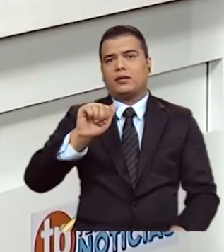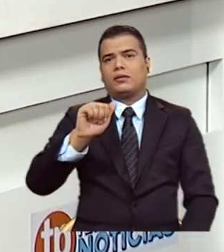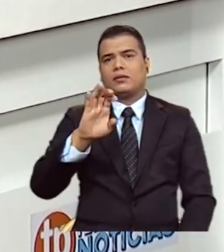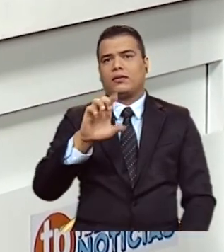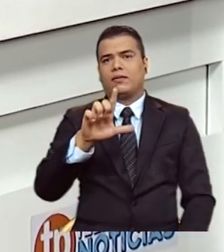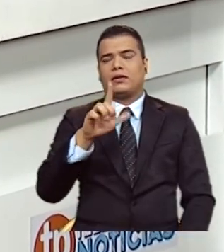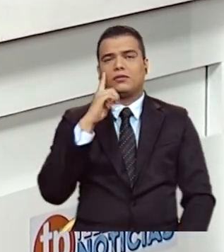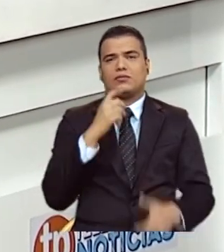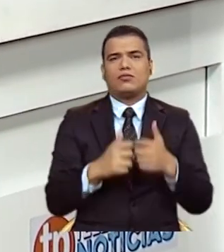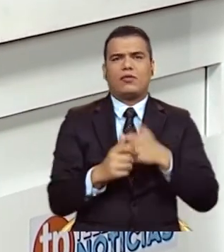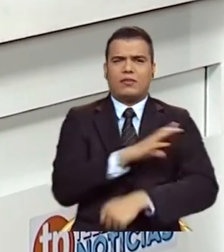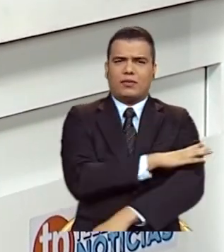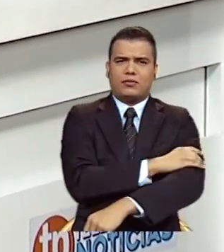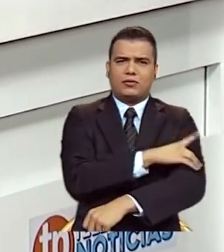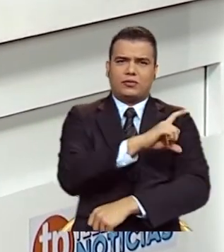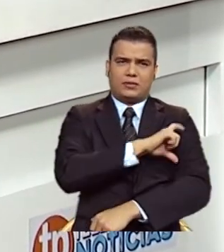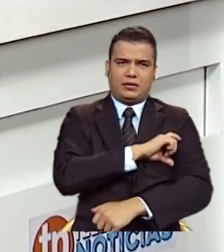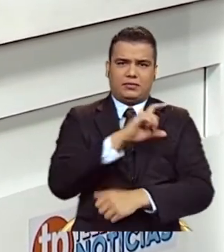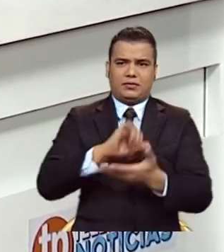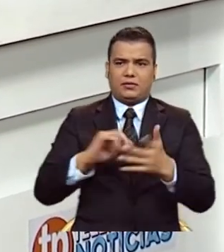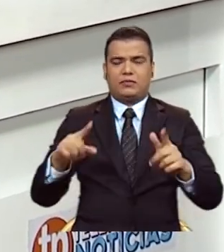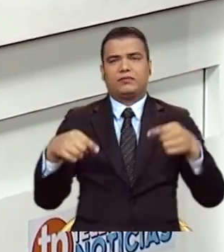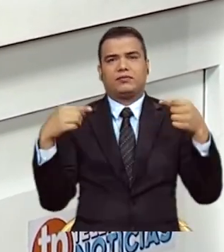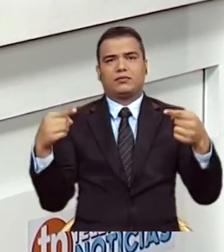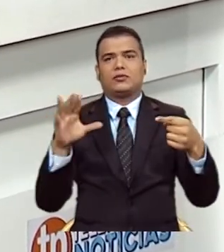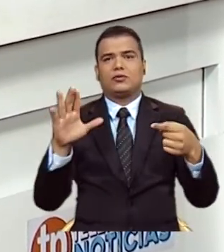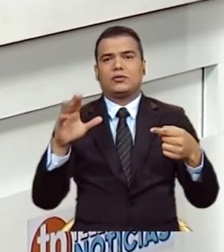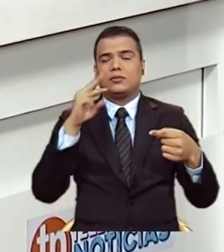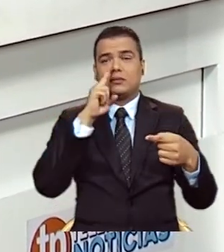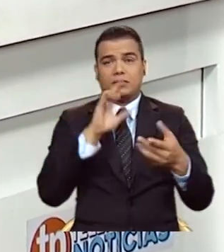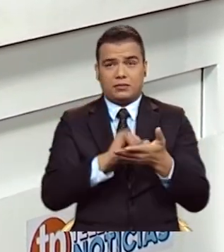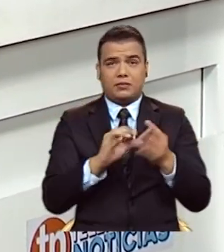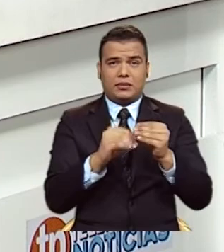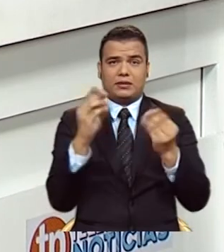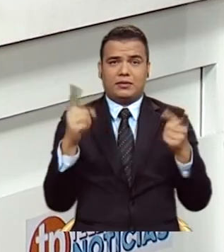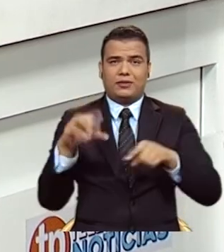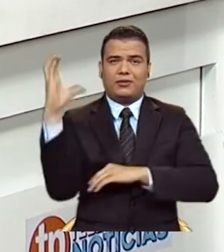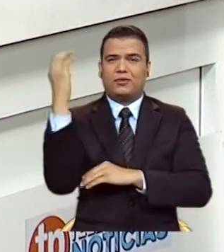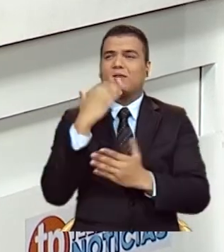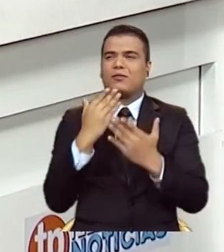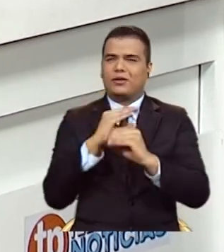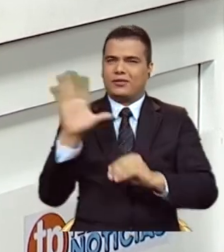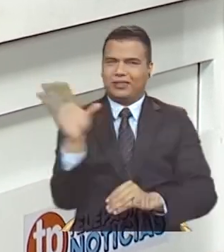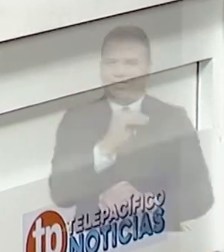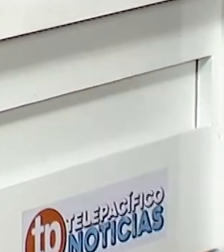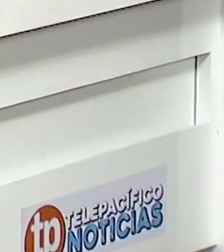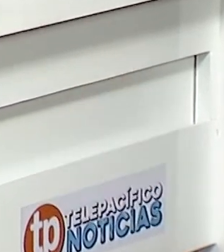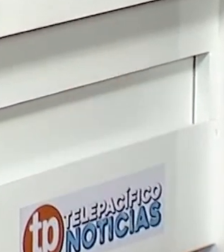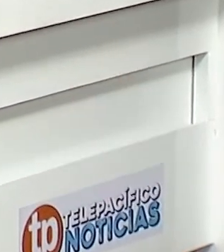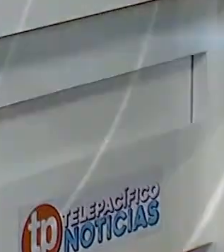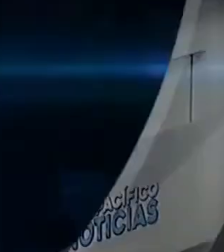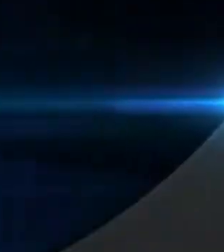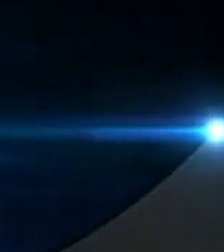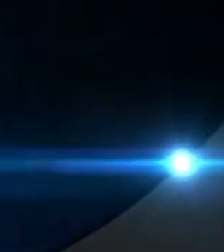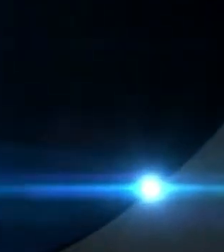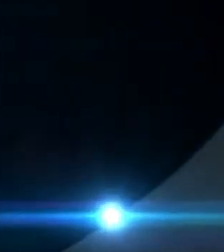problema muscular, no solo para el Deportivo Cali en el compromiso de vuelta a los playoffs, sino para Selección Colombia. Gracias. Buenas noches para todos.